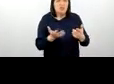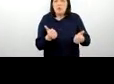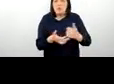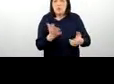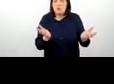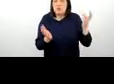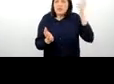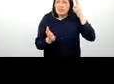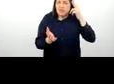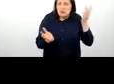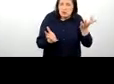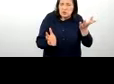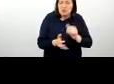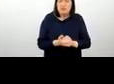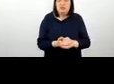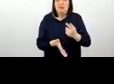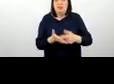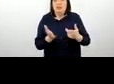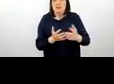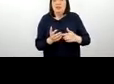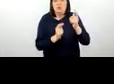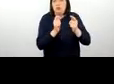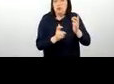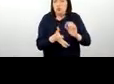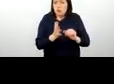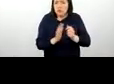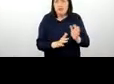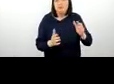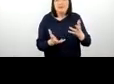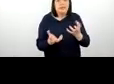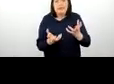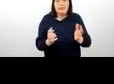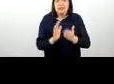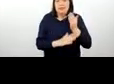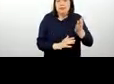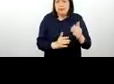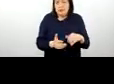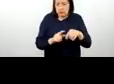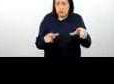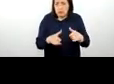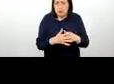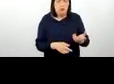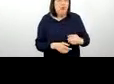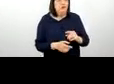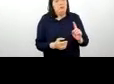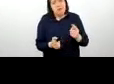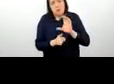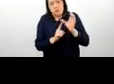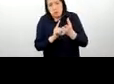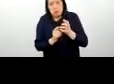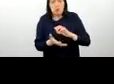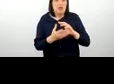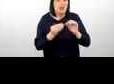motivaciones que no de los turistas hacen para llegar a estos lugares? Netamente es cultura, historia,